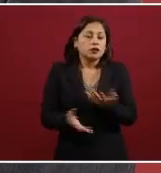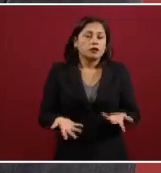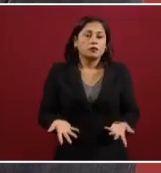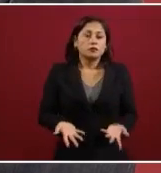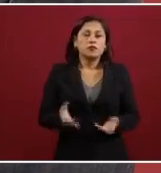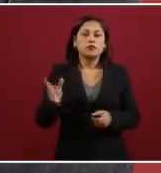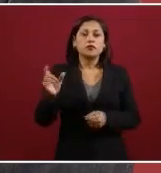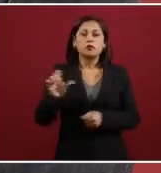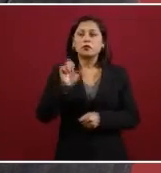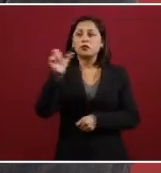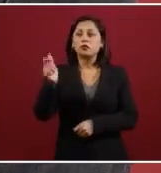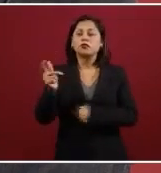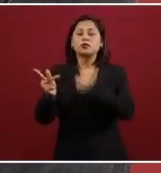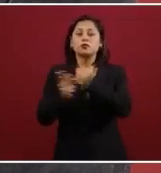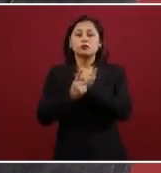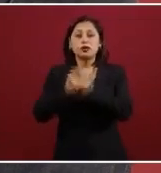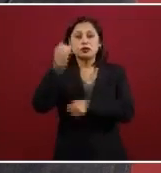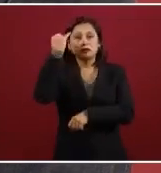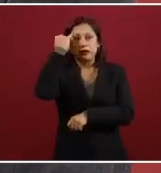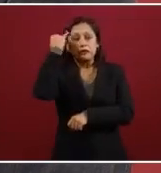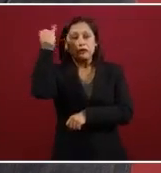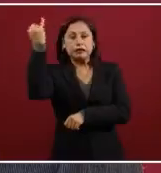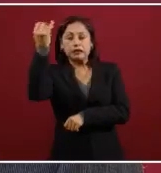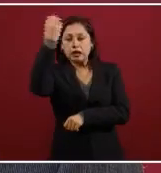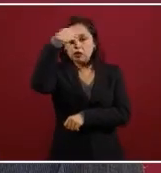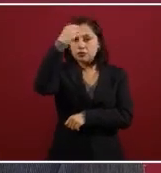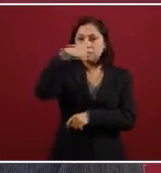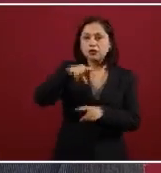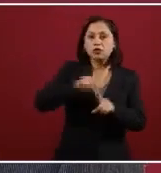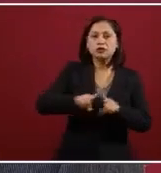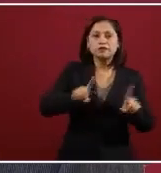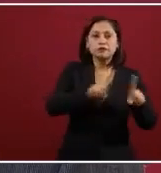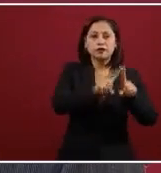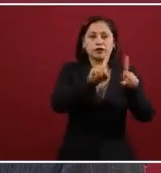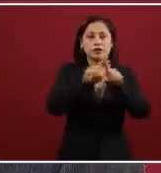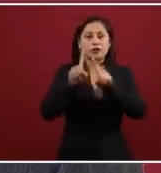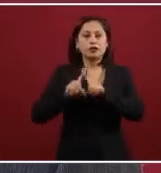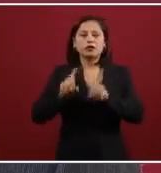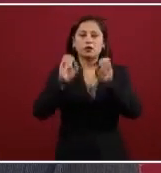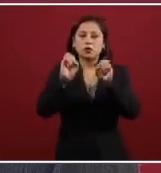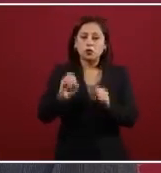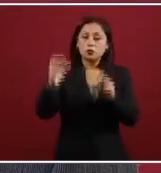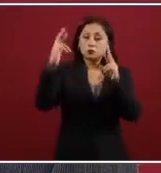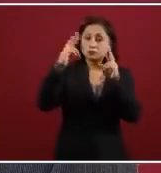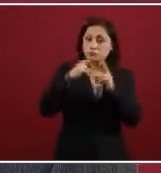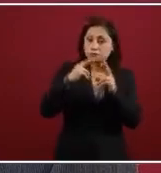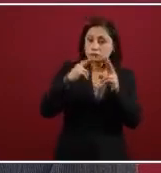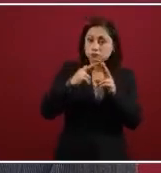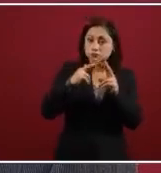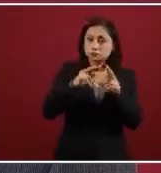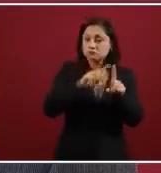de todas las corrientes del pensamiento, de todas las religiones.